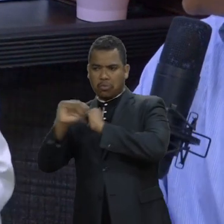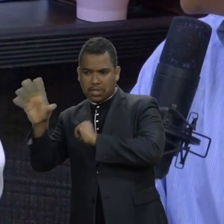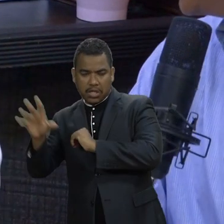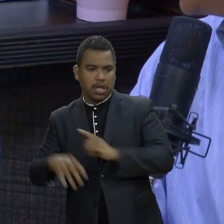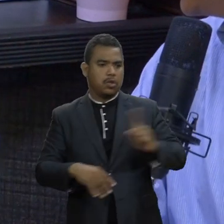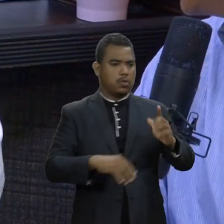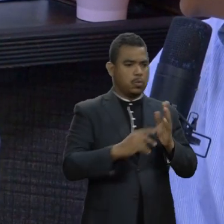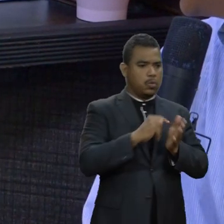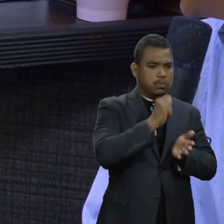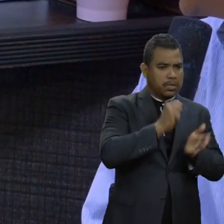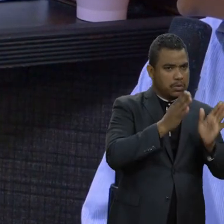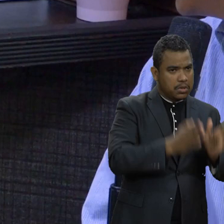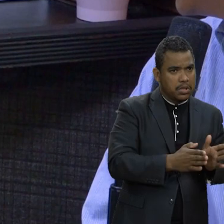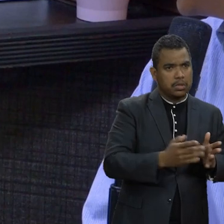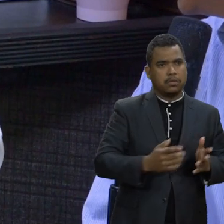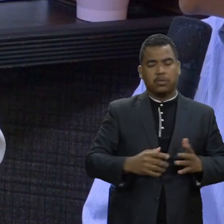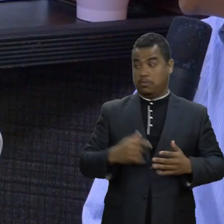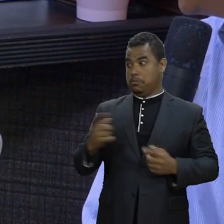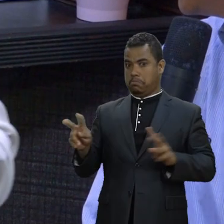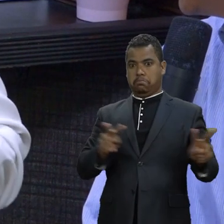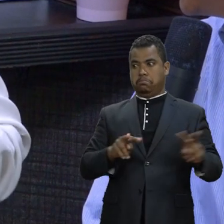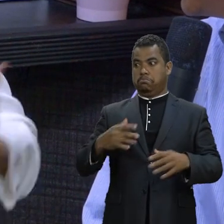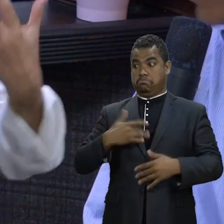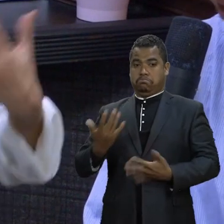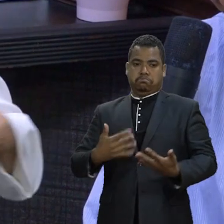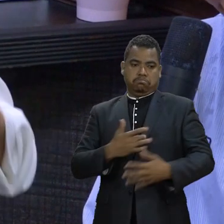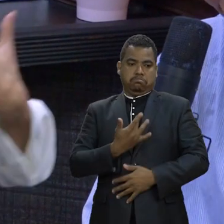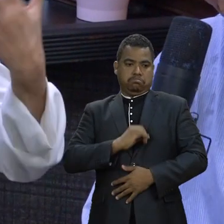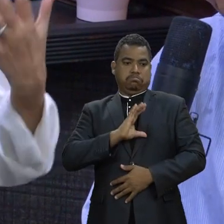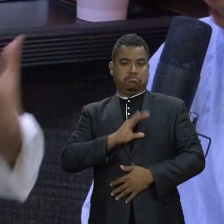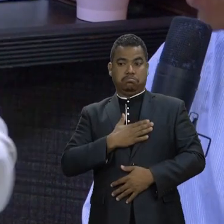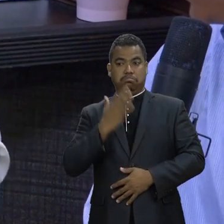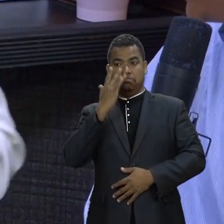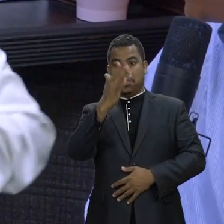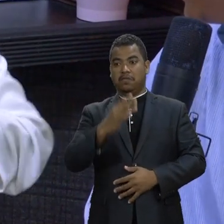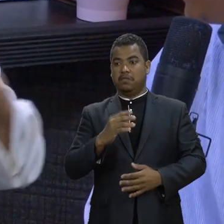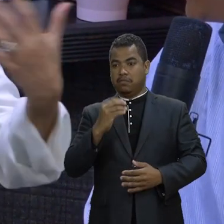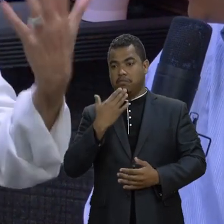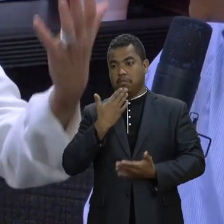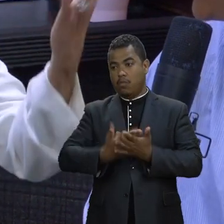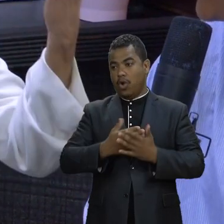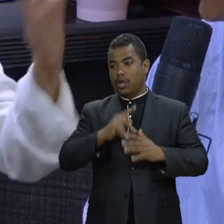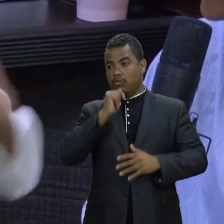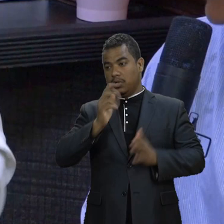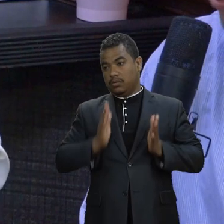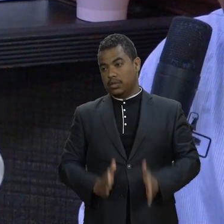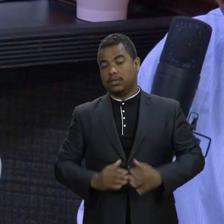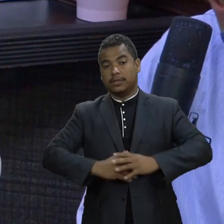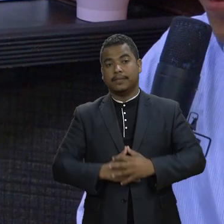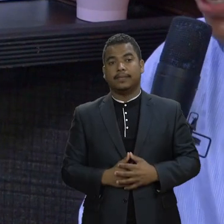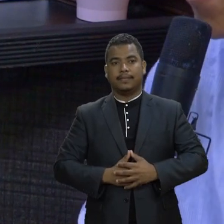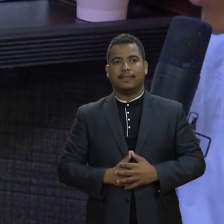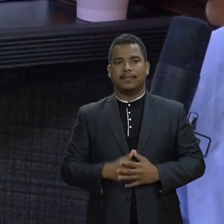tu periodismo, y que me da como esperanza de que esto puede seguir bien. Qué honra. De que vamos a tener buenos representantes. Qué